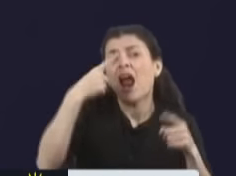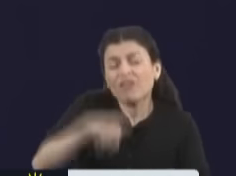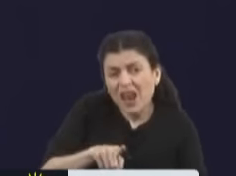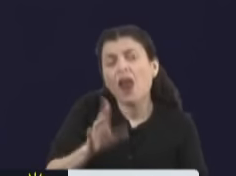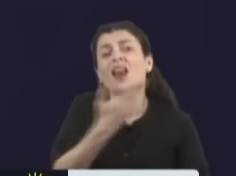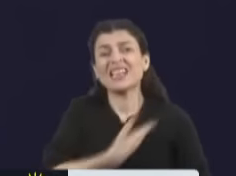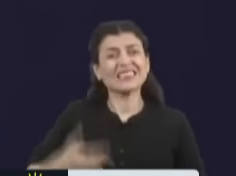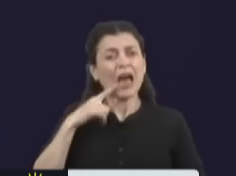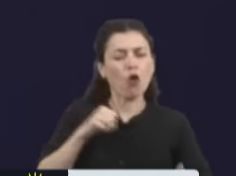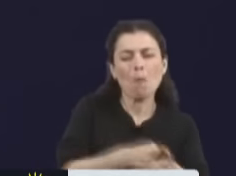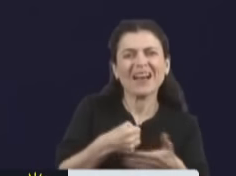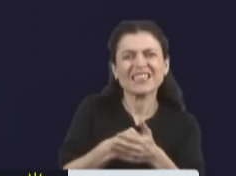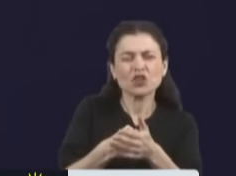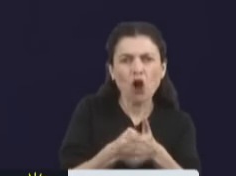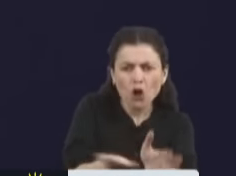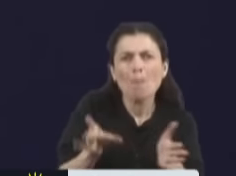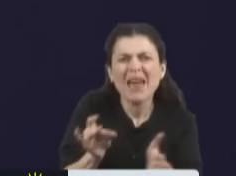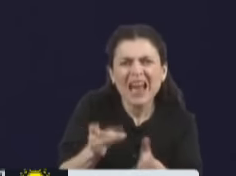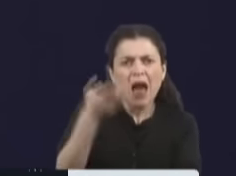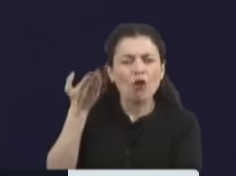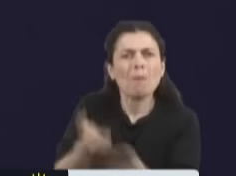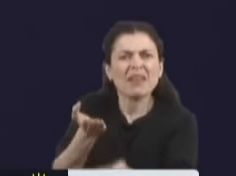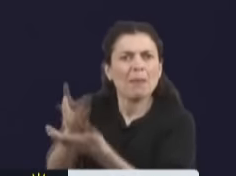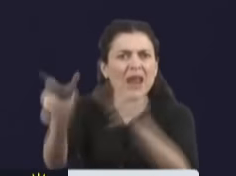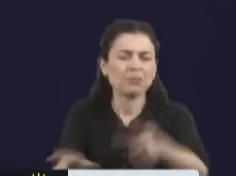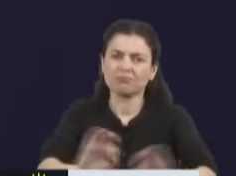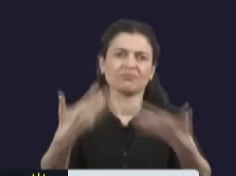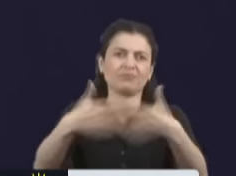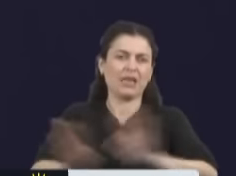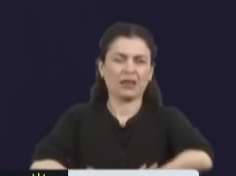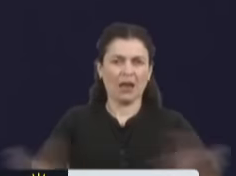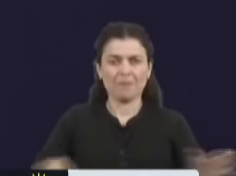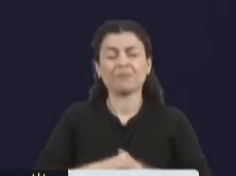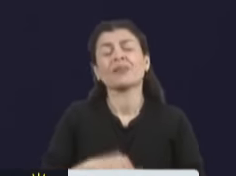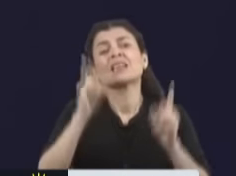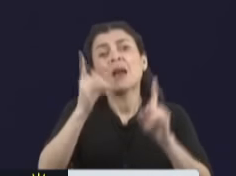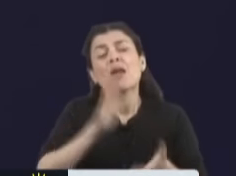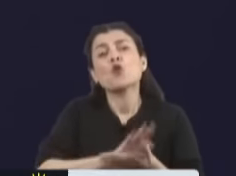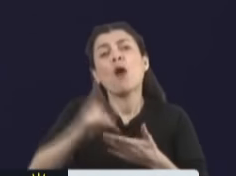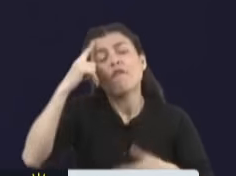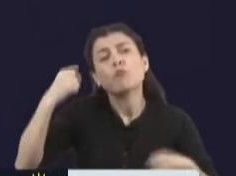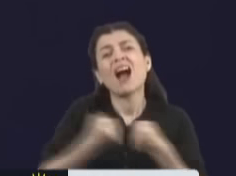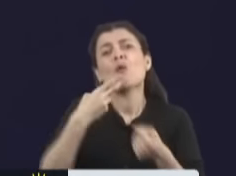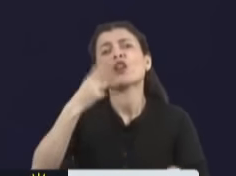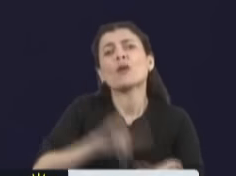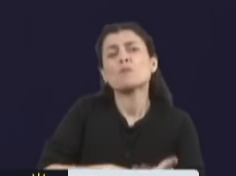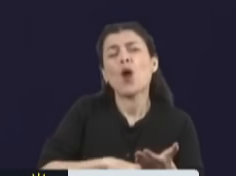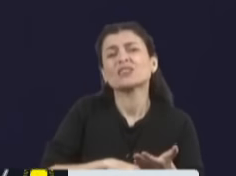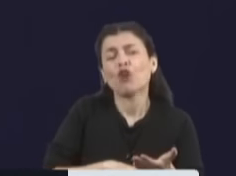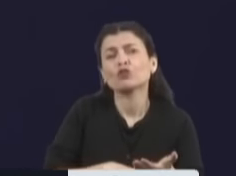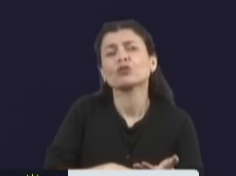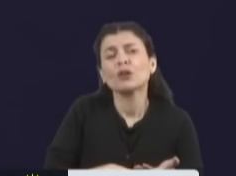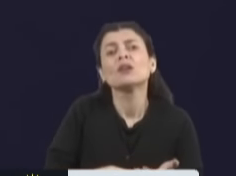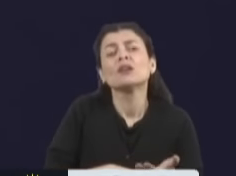eh el nuevo pacto fiscal por supuesto es para todos aquellos que escaparon de Las garras de la política y del